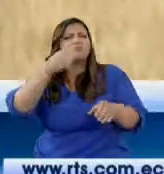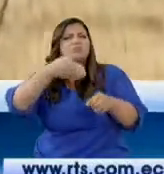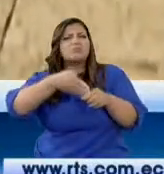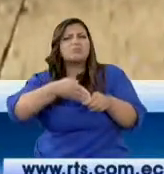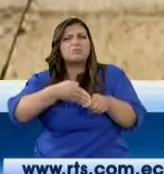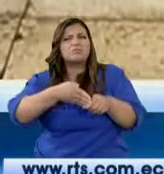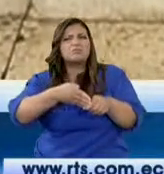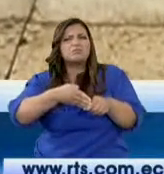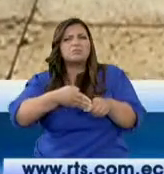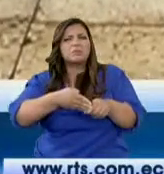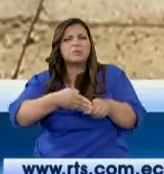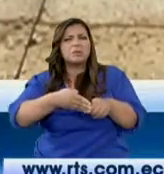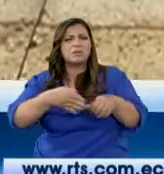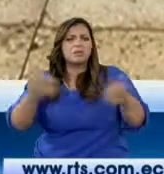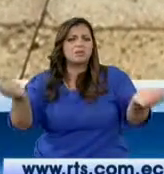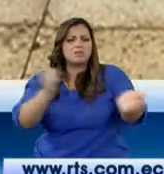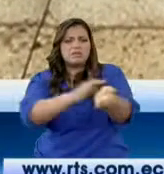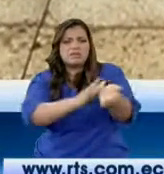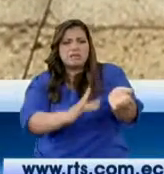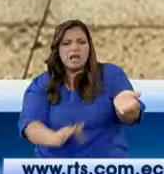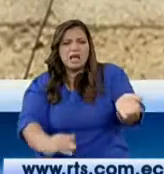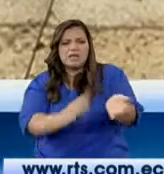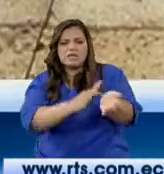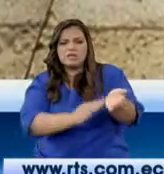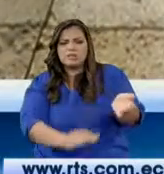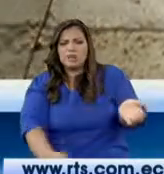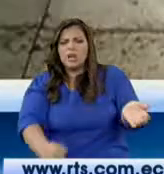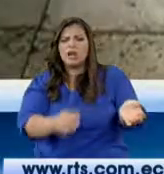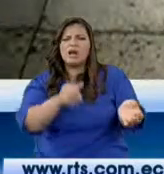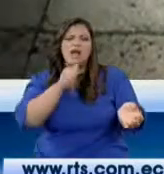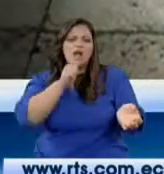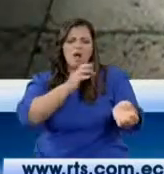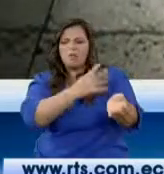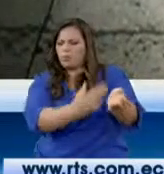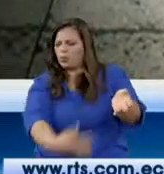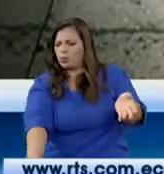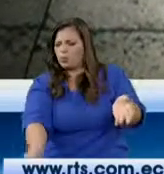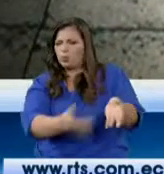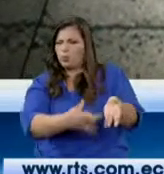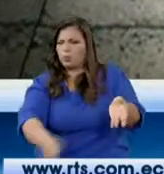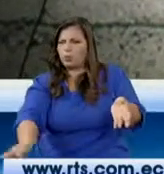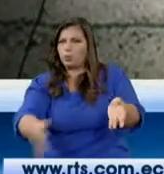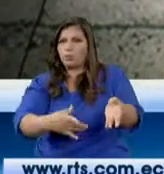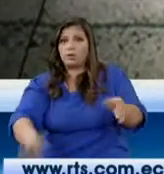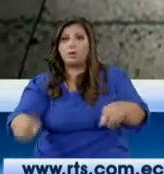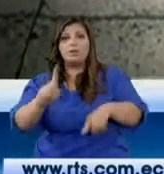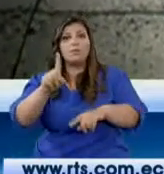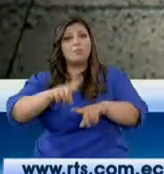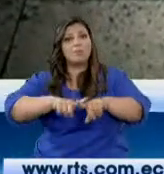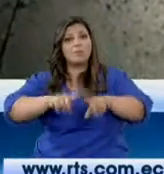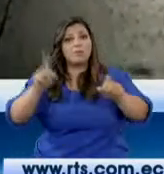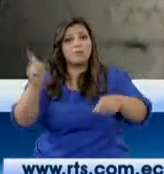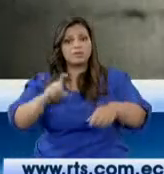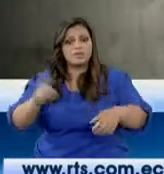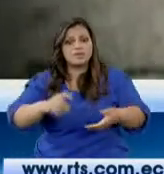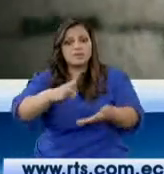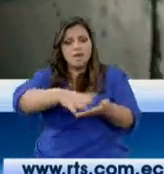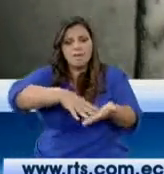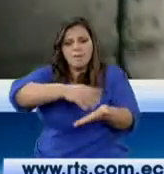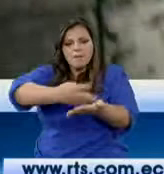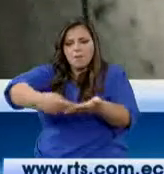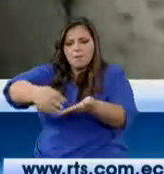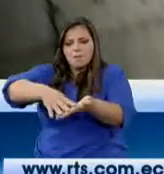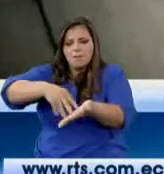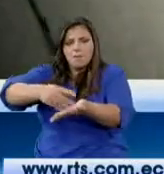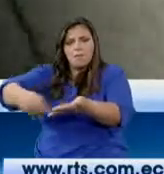ser cubierto con redecillas y además debe ir al final a un destino en donde el agua sea tratada, no como se ve acá, que no tiene un